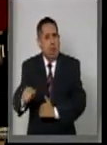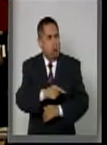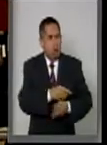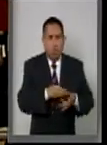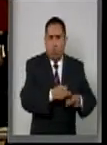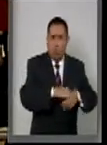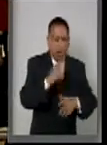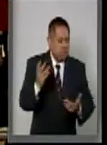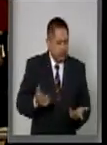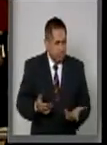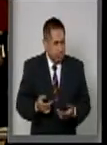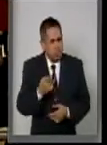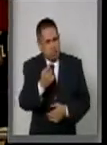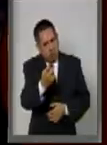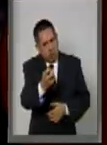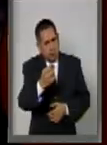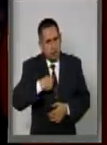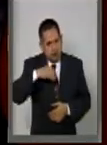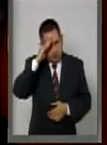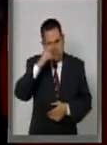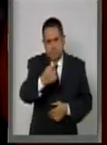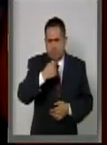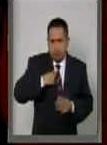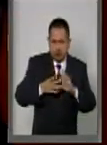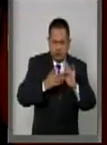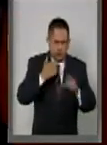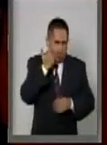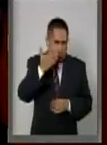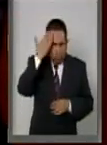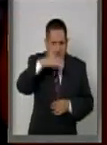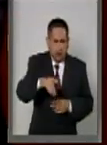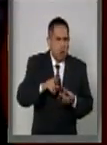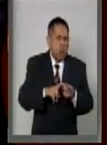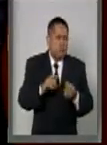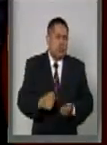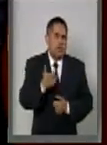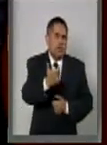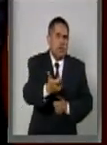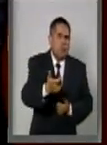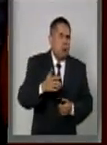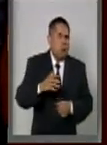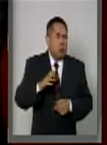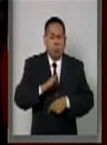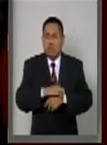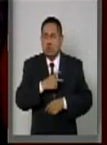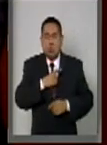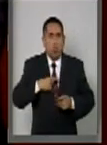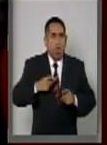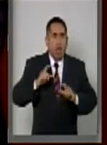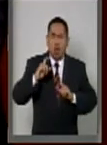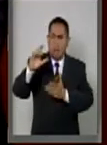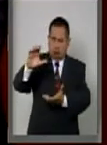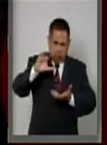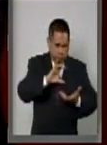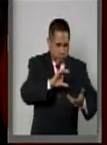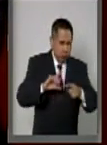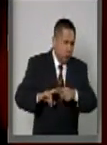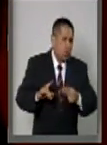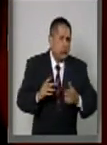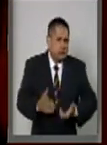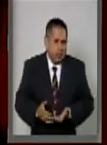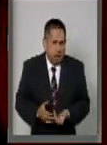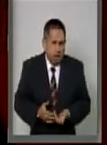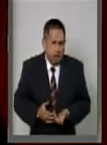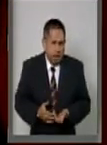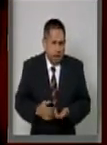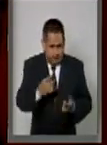social. Por eso también valdría la pena saber pues dónde quedó el dinero de mayor endeudamiento, y que esto nos